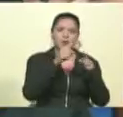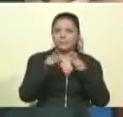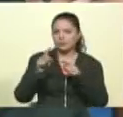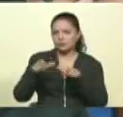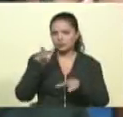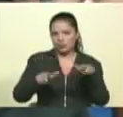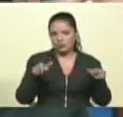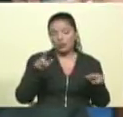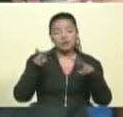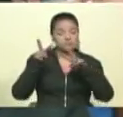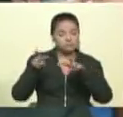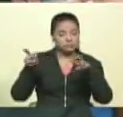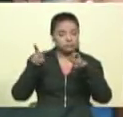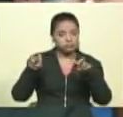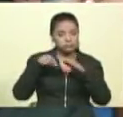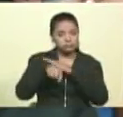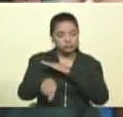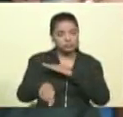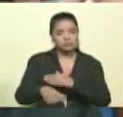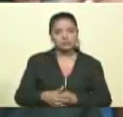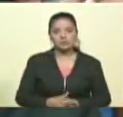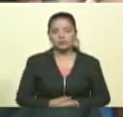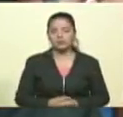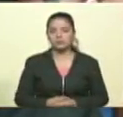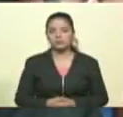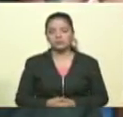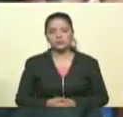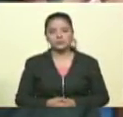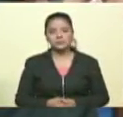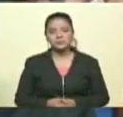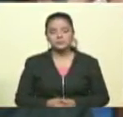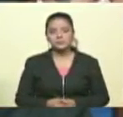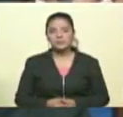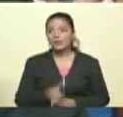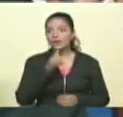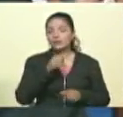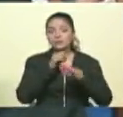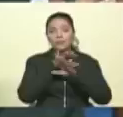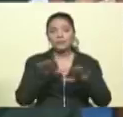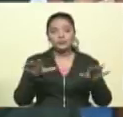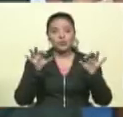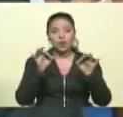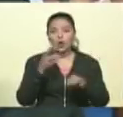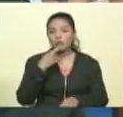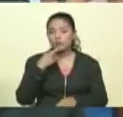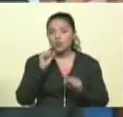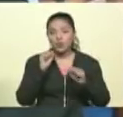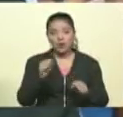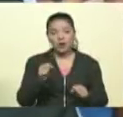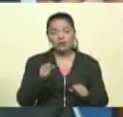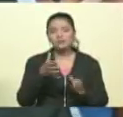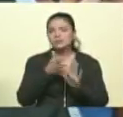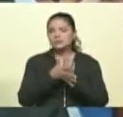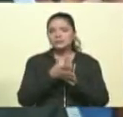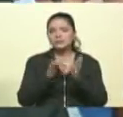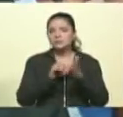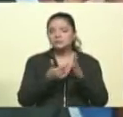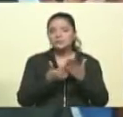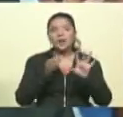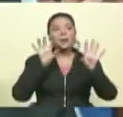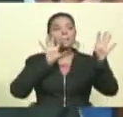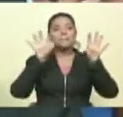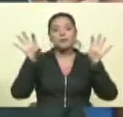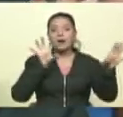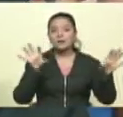un proceso de investigación, y esa difusión de alerta roja incluye, obviamente, aparte de países de